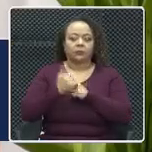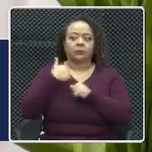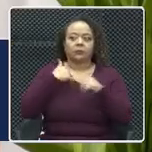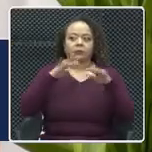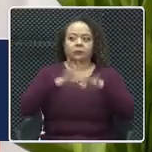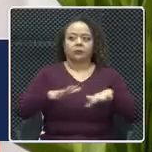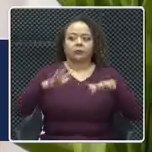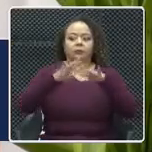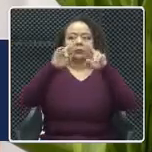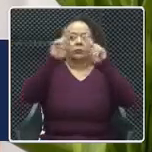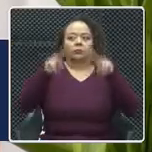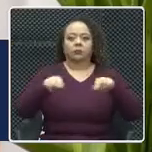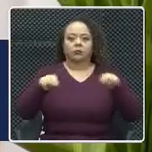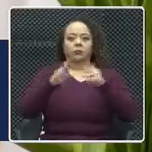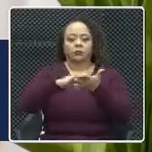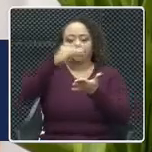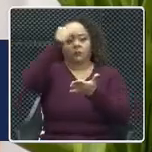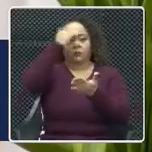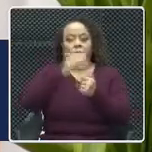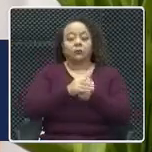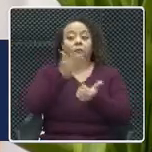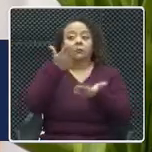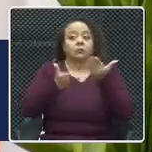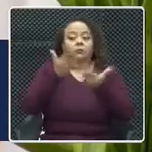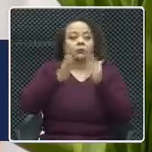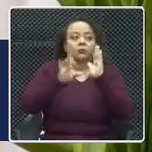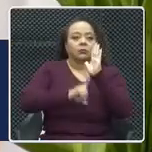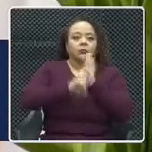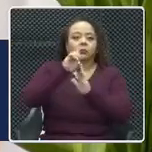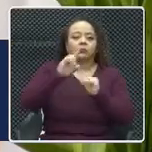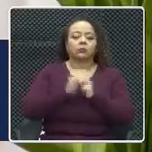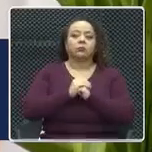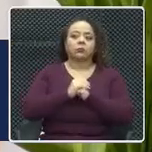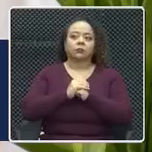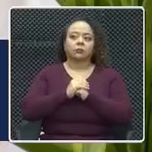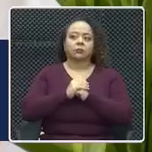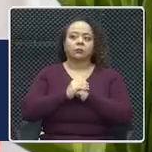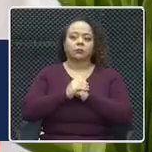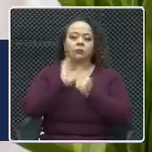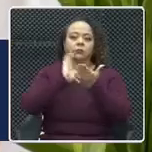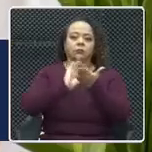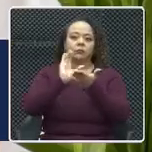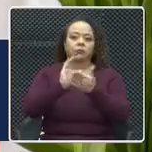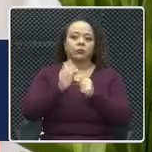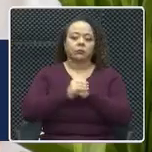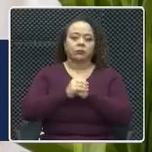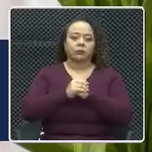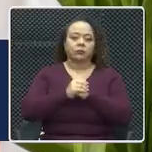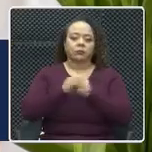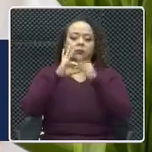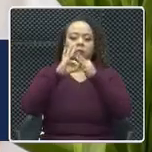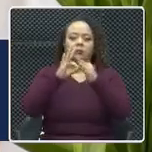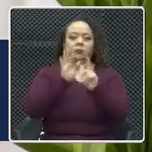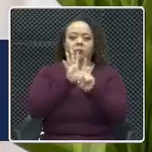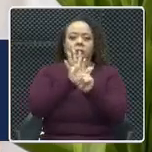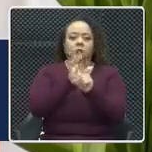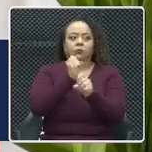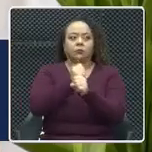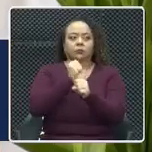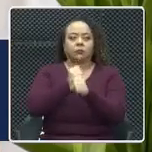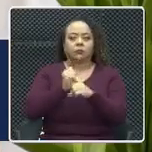entorno virtual de aprendizaje donde muy probablemente desarrollaremos un curso sobre acoso